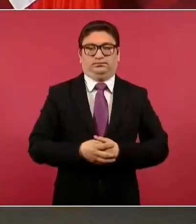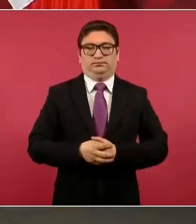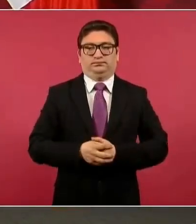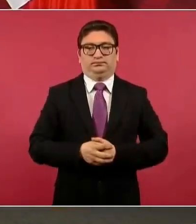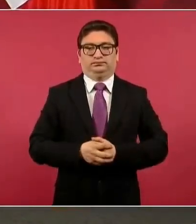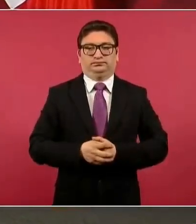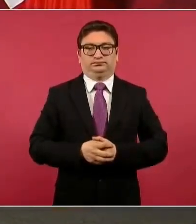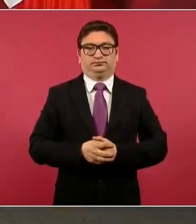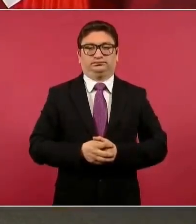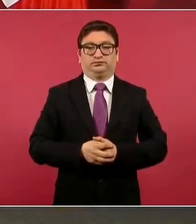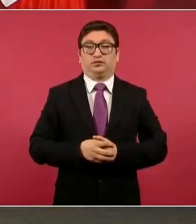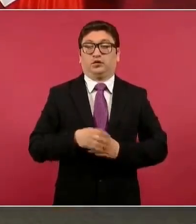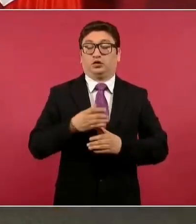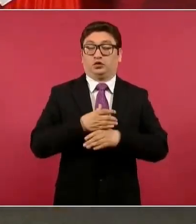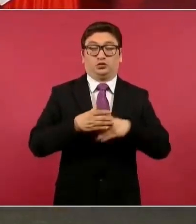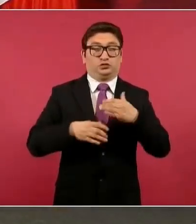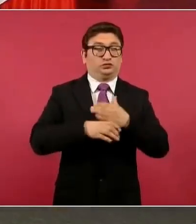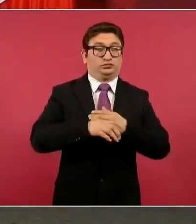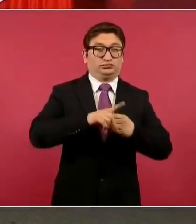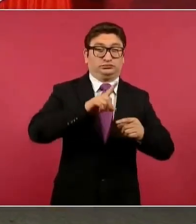sin expropiaciones,